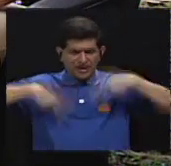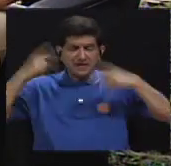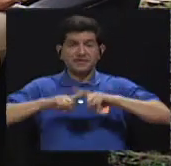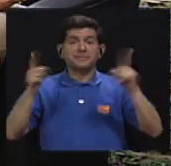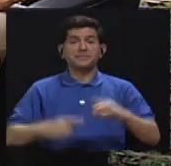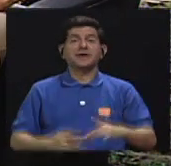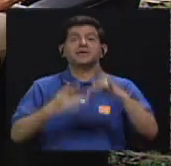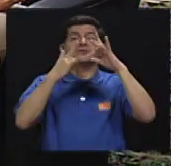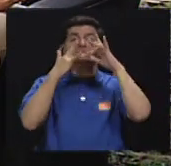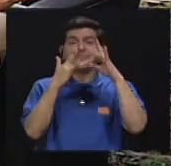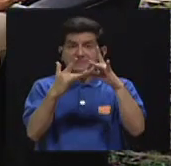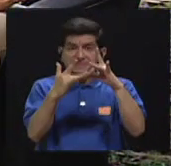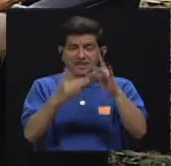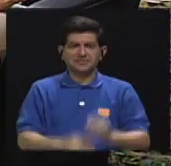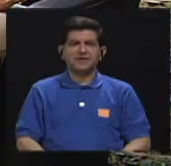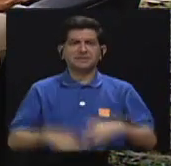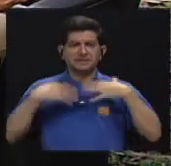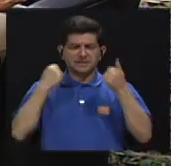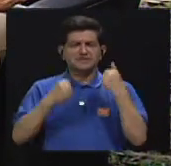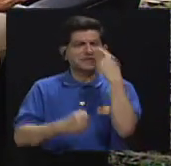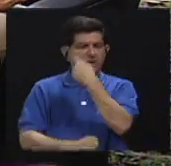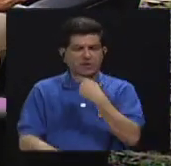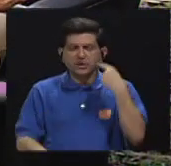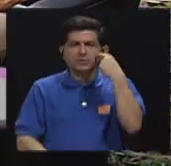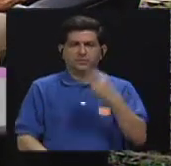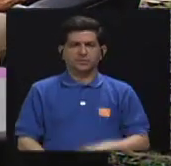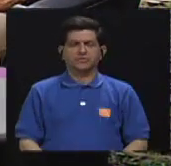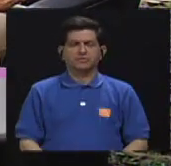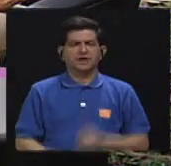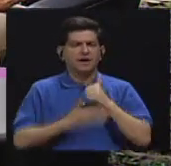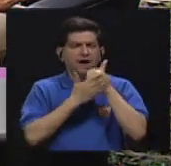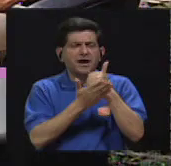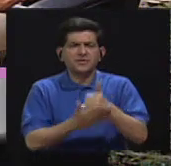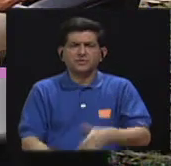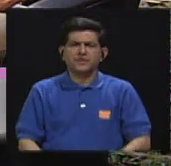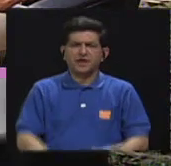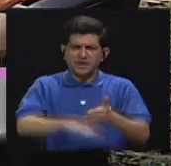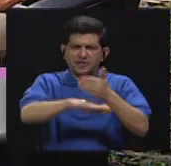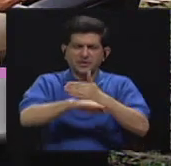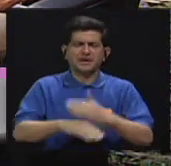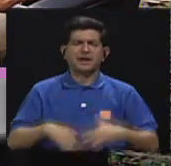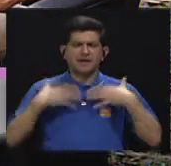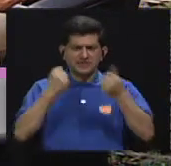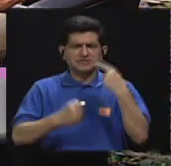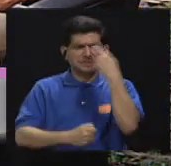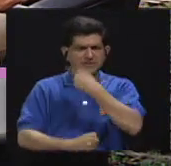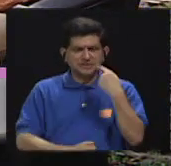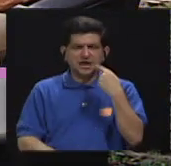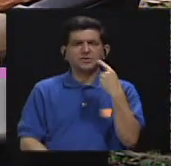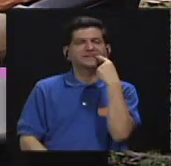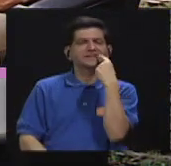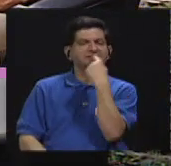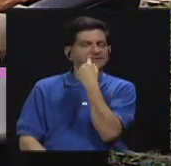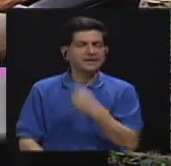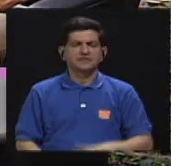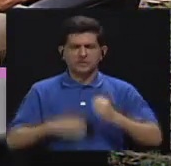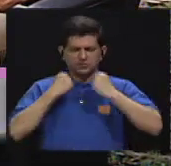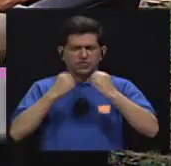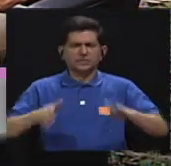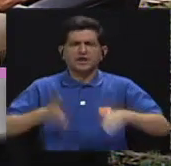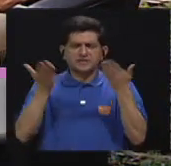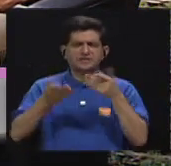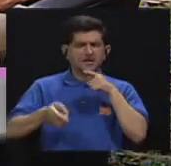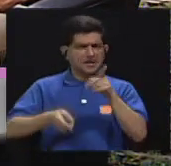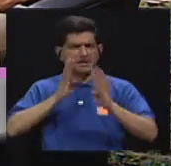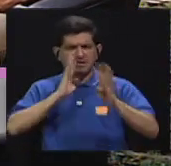pero principalmente nuestra salud bucodental. Cómo ayudar a mejorar nuestra salud bucodental, nuestros dientes, cómo fortalecerlos, y de eso